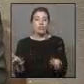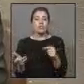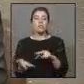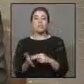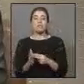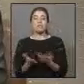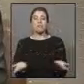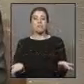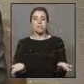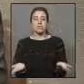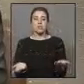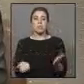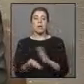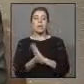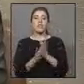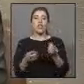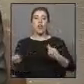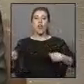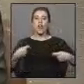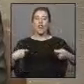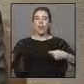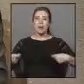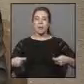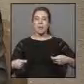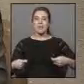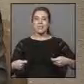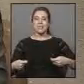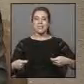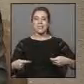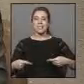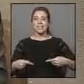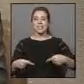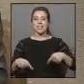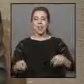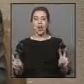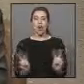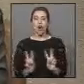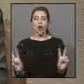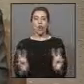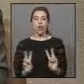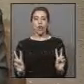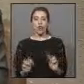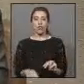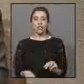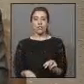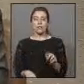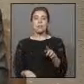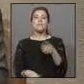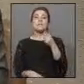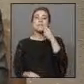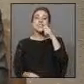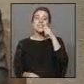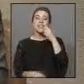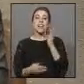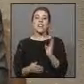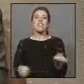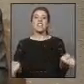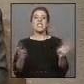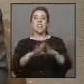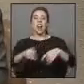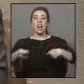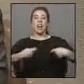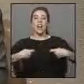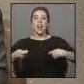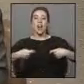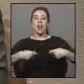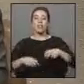balde de agua fría para todos los comerciantes del centro del sector de Orcón, que significó que tuvieron que cerrar sus negocios,